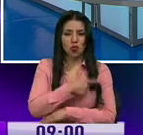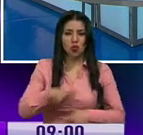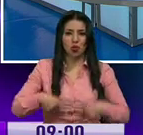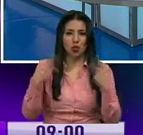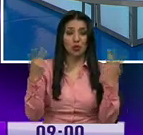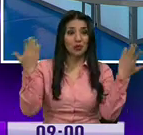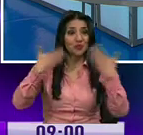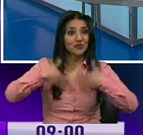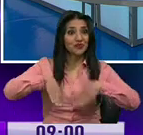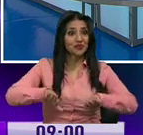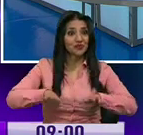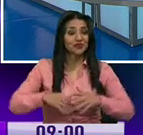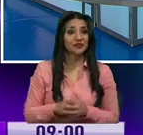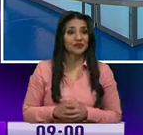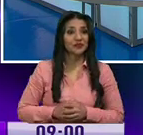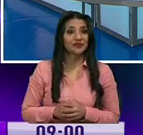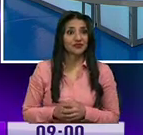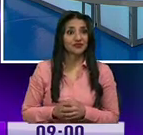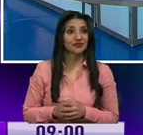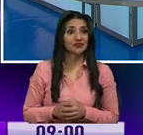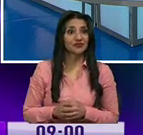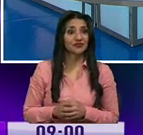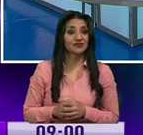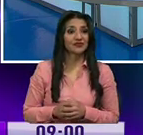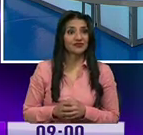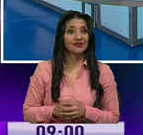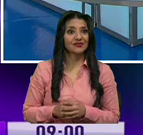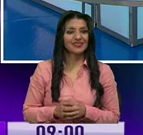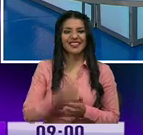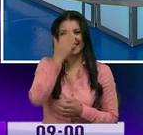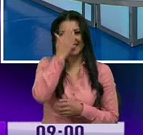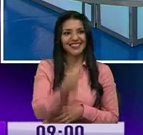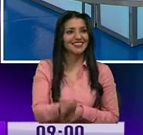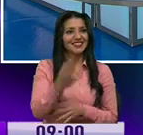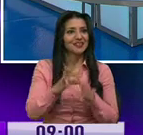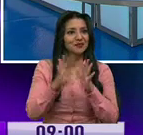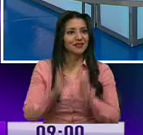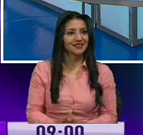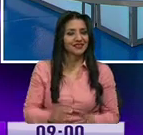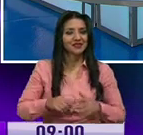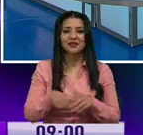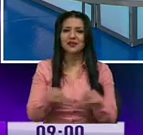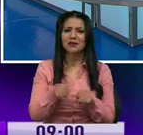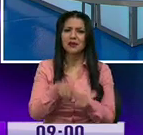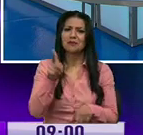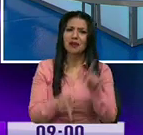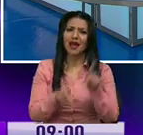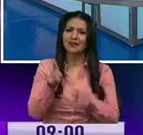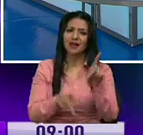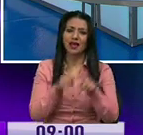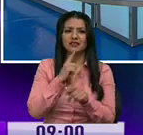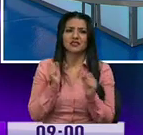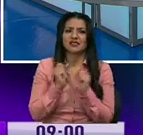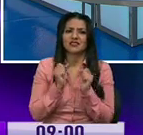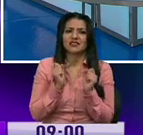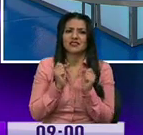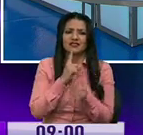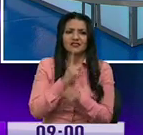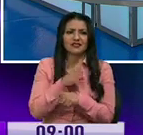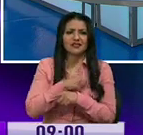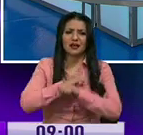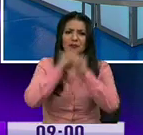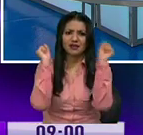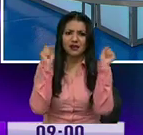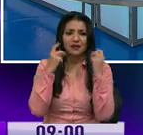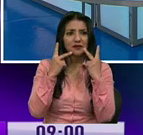Nos vamos, día triste, dice usted, pero hoy están de playa. Hola chicos playeros. Porque toca. Es que la